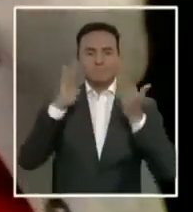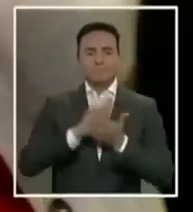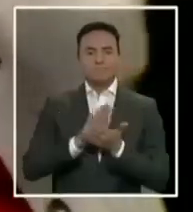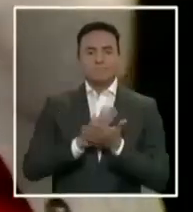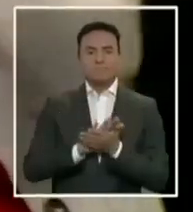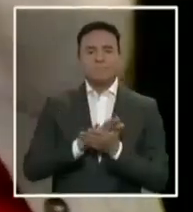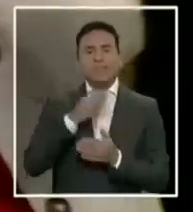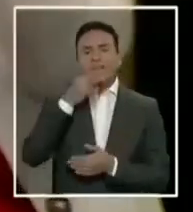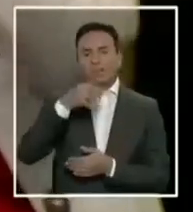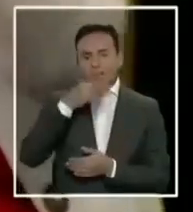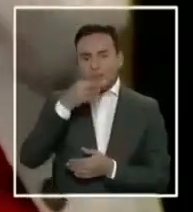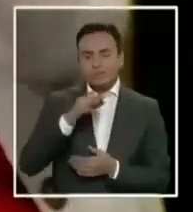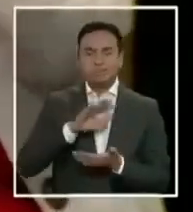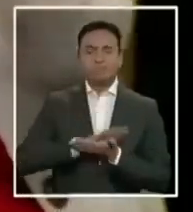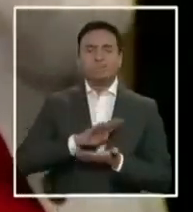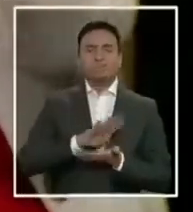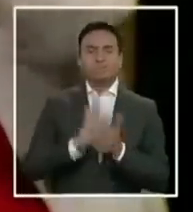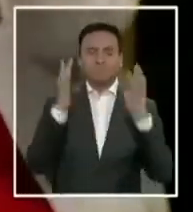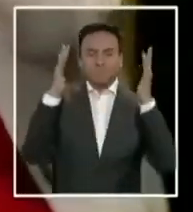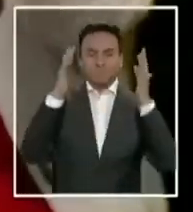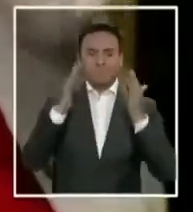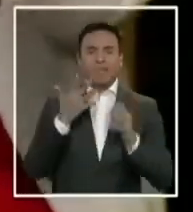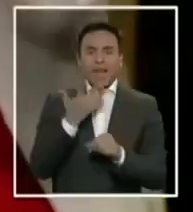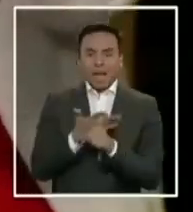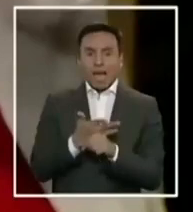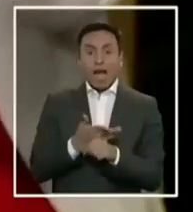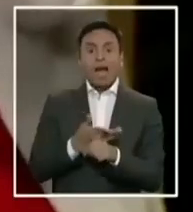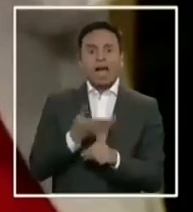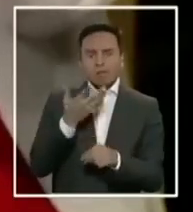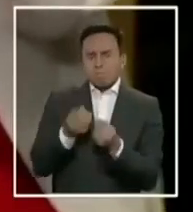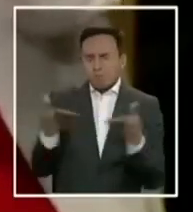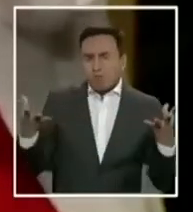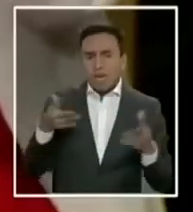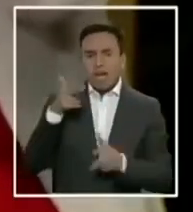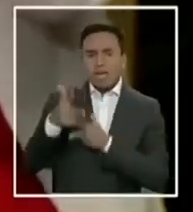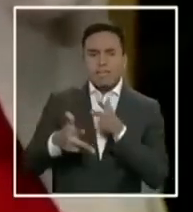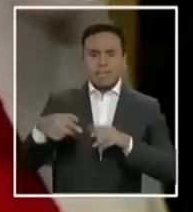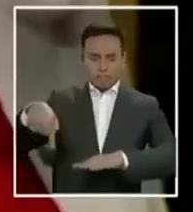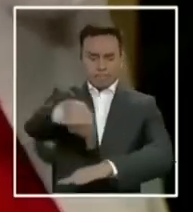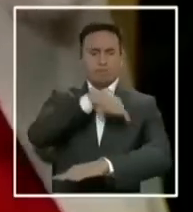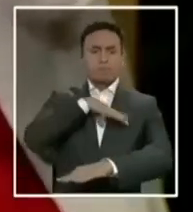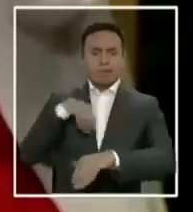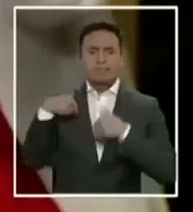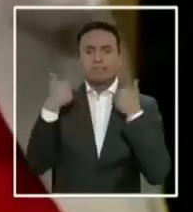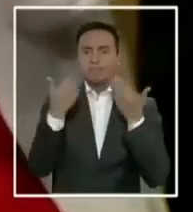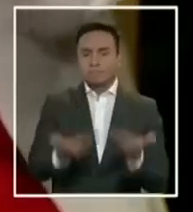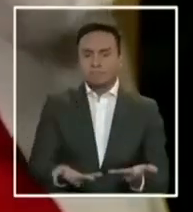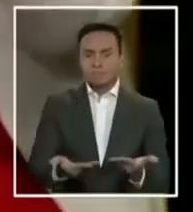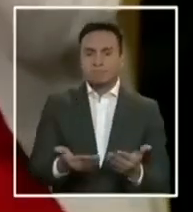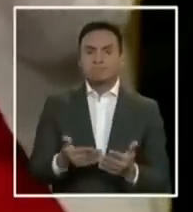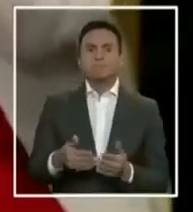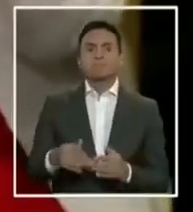que es contar con una amplia red de trenes para Chile.